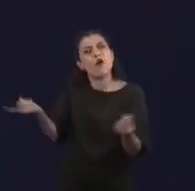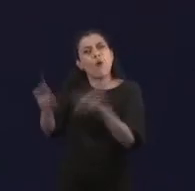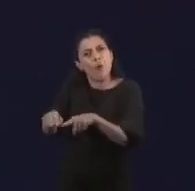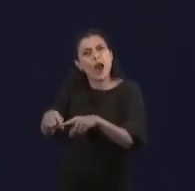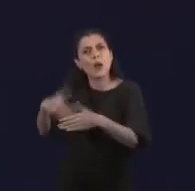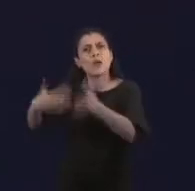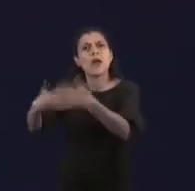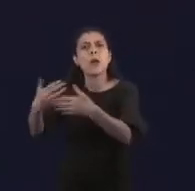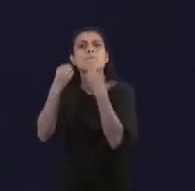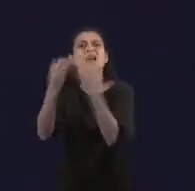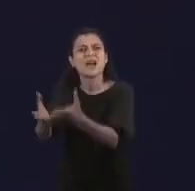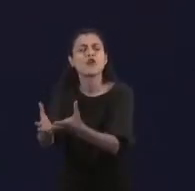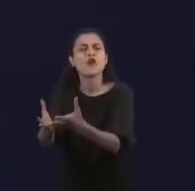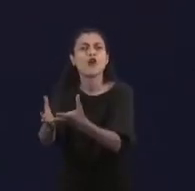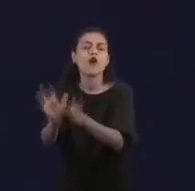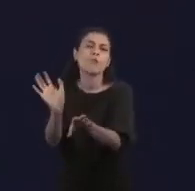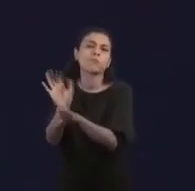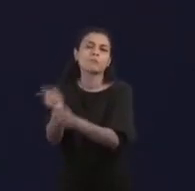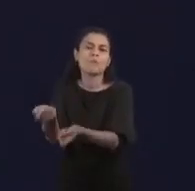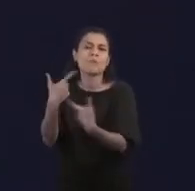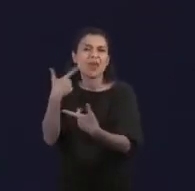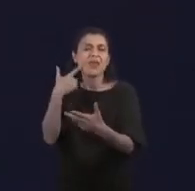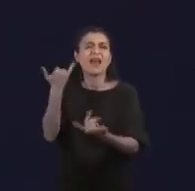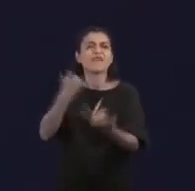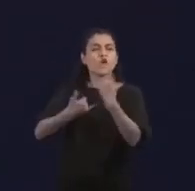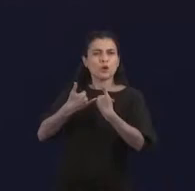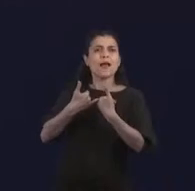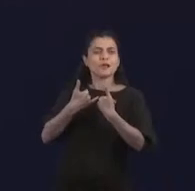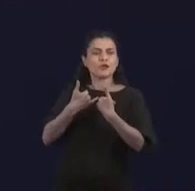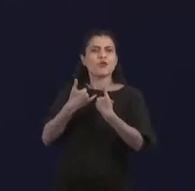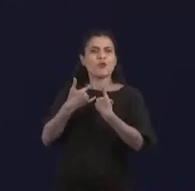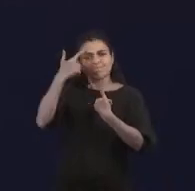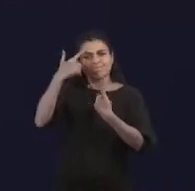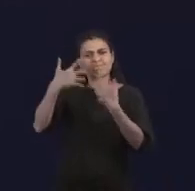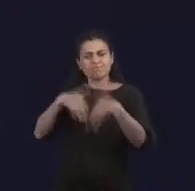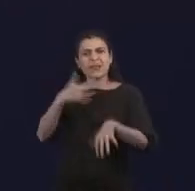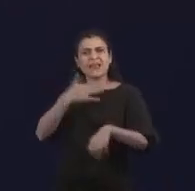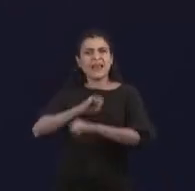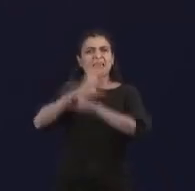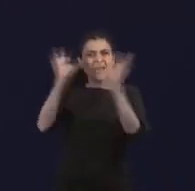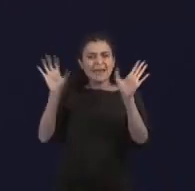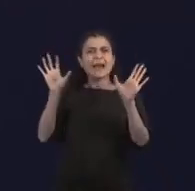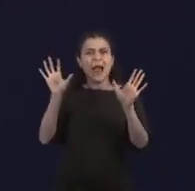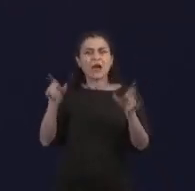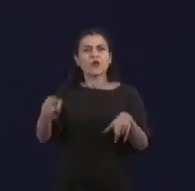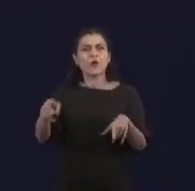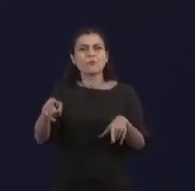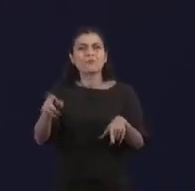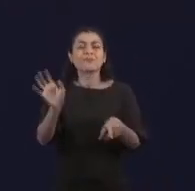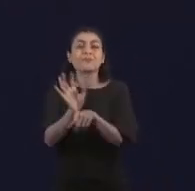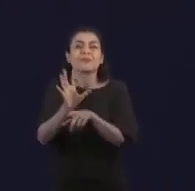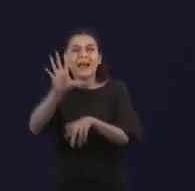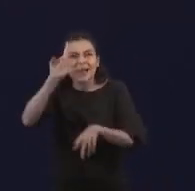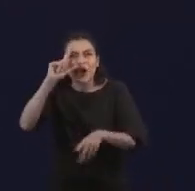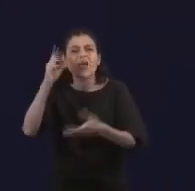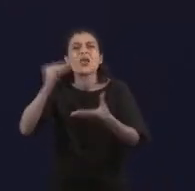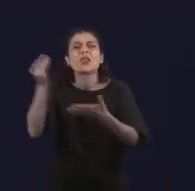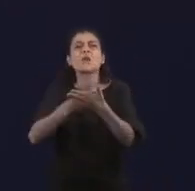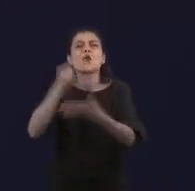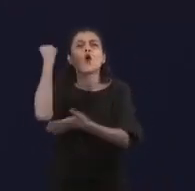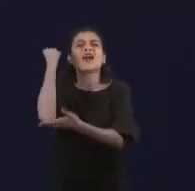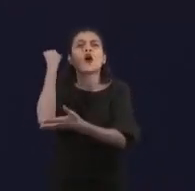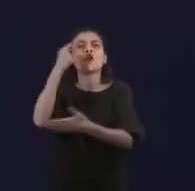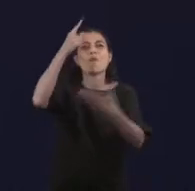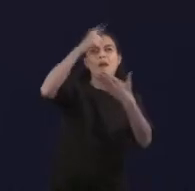nos indicó, o nos indica, o nos está indicando que ese punto más bajo de la famosa y querida B, cuestionada